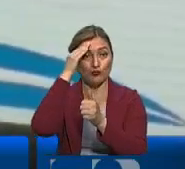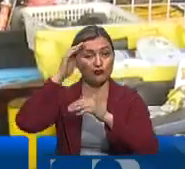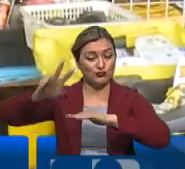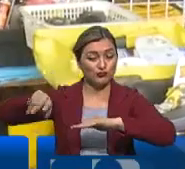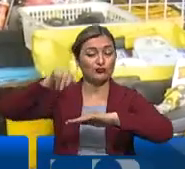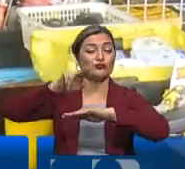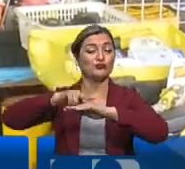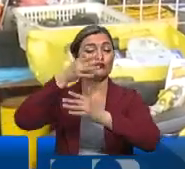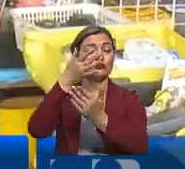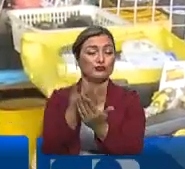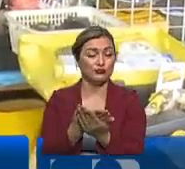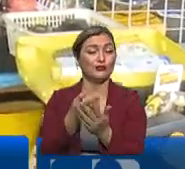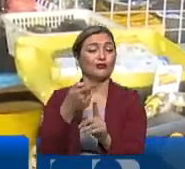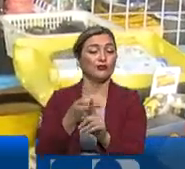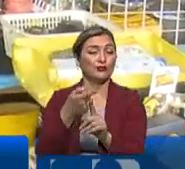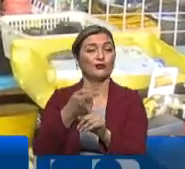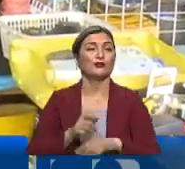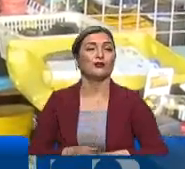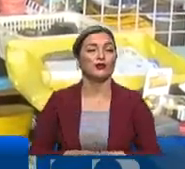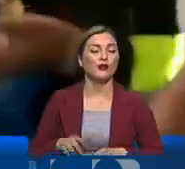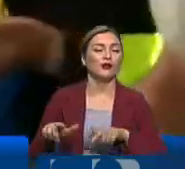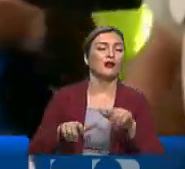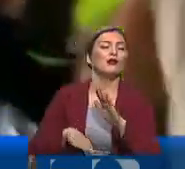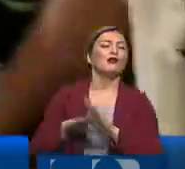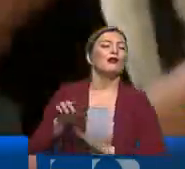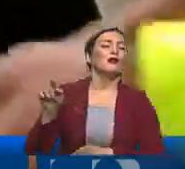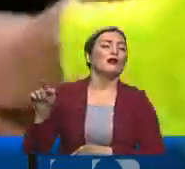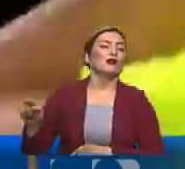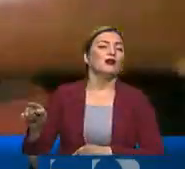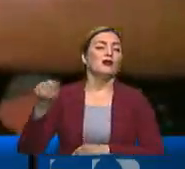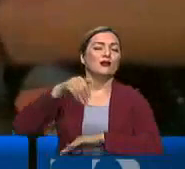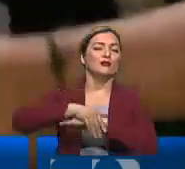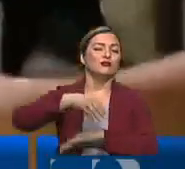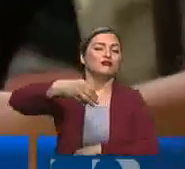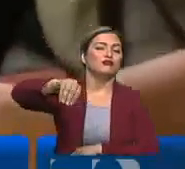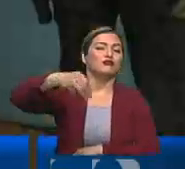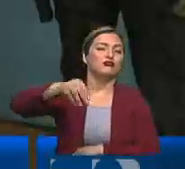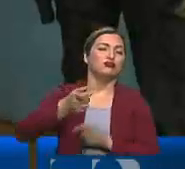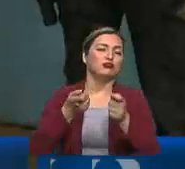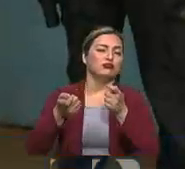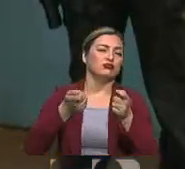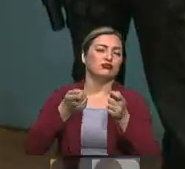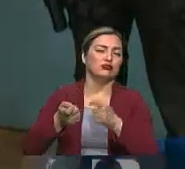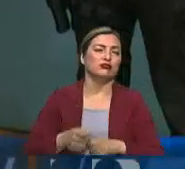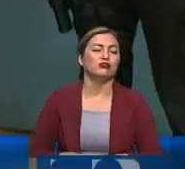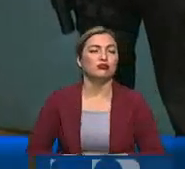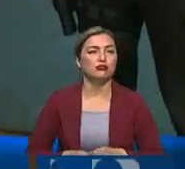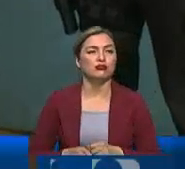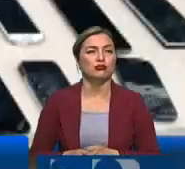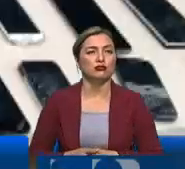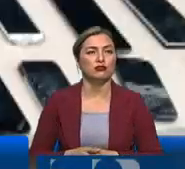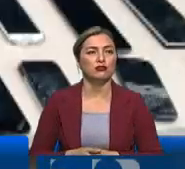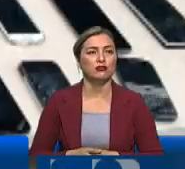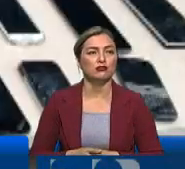Nacional hasta el mercado de Chiriyacu, uno de los puntos donde se realizó la tarde del miércoles el operativo Rayo Quiteño